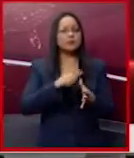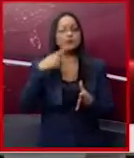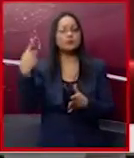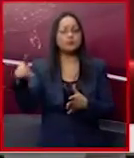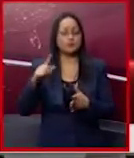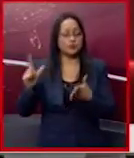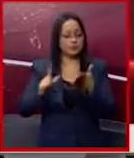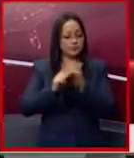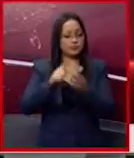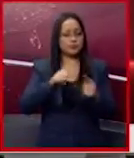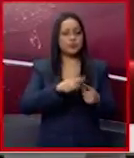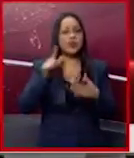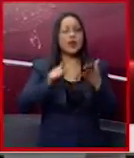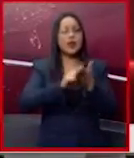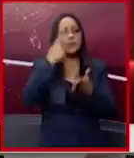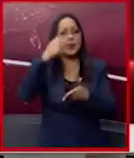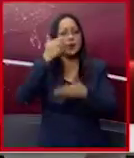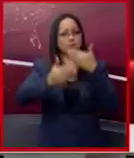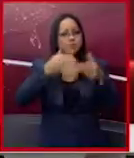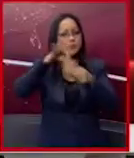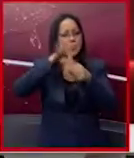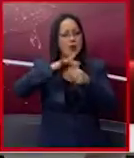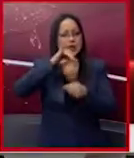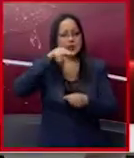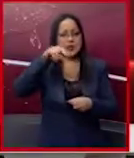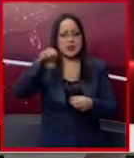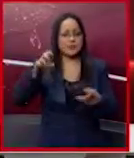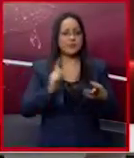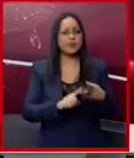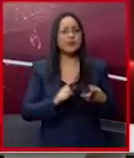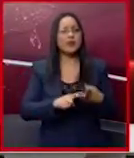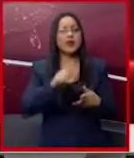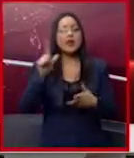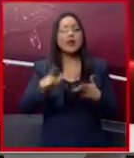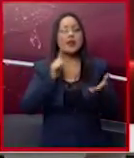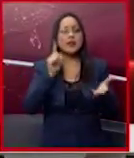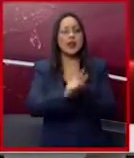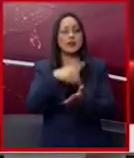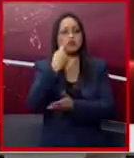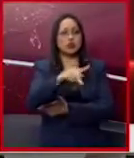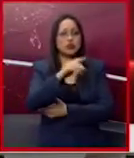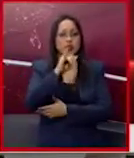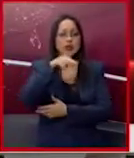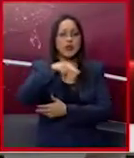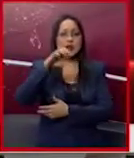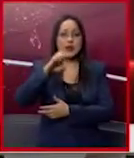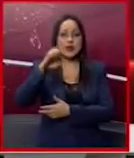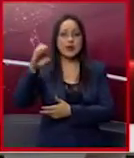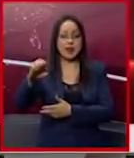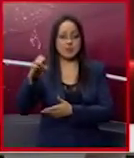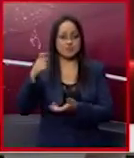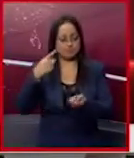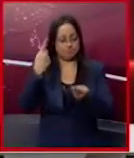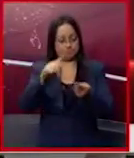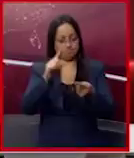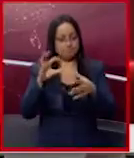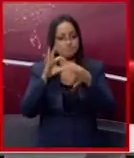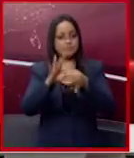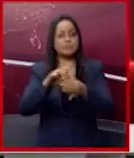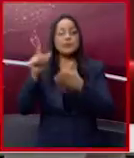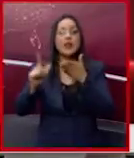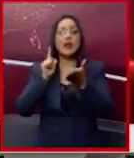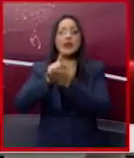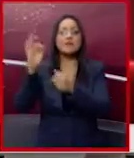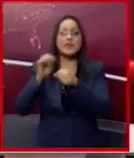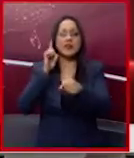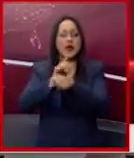la Ley General de Instituciones y Procedimientos Electorales, de la Ley del Instituto Nacional para la Evaluación de la Educación, de la Ley